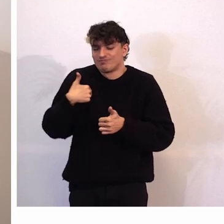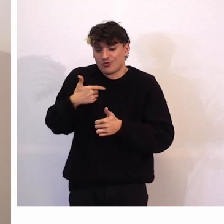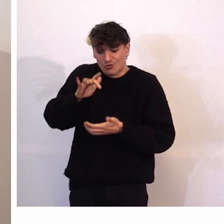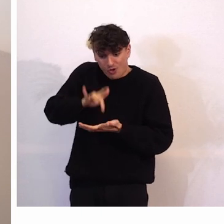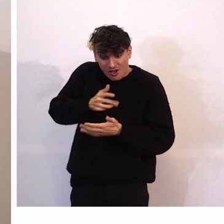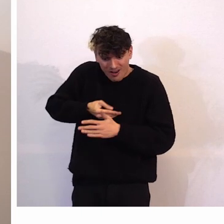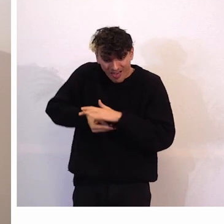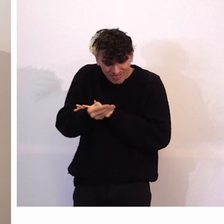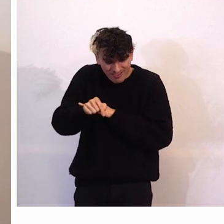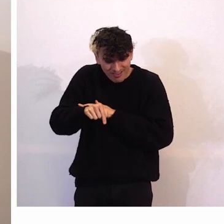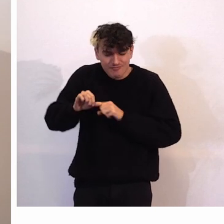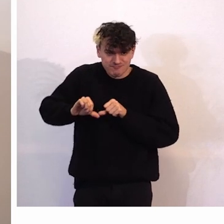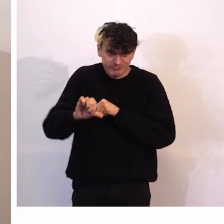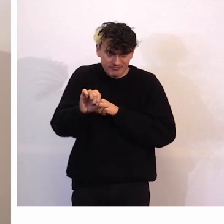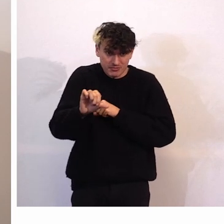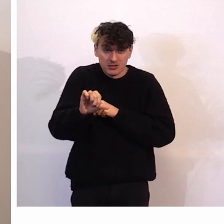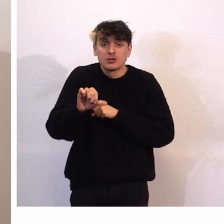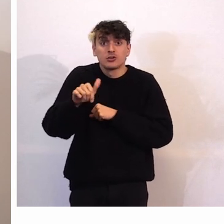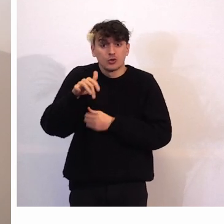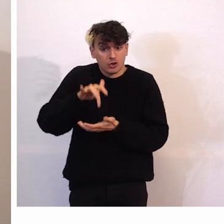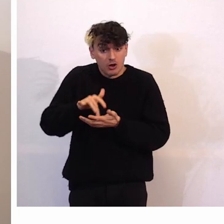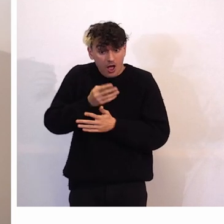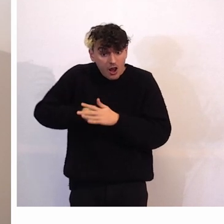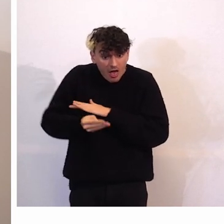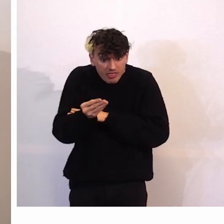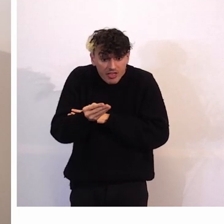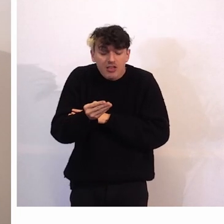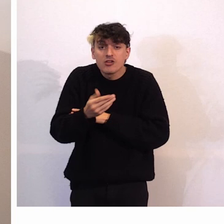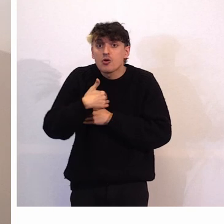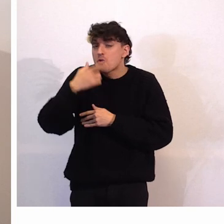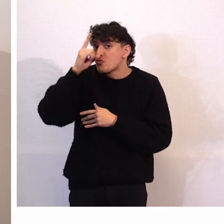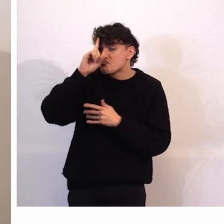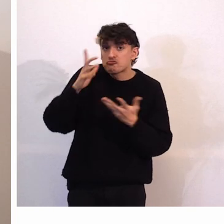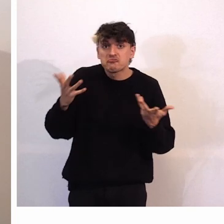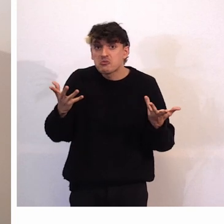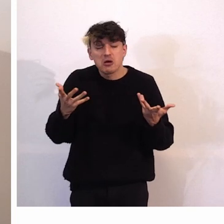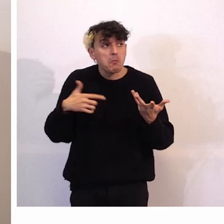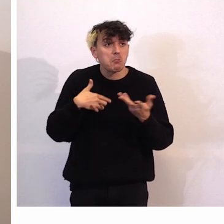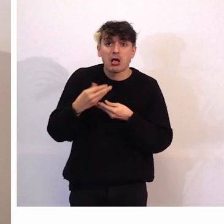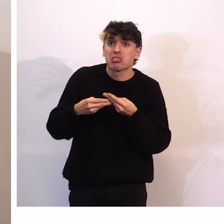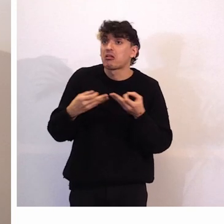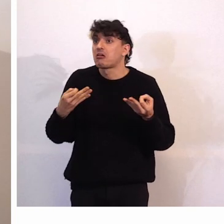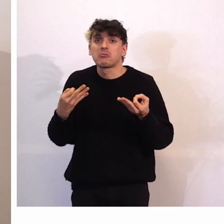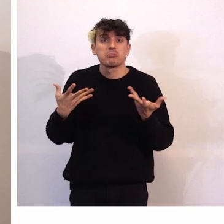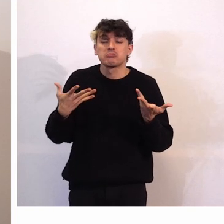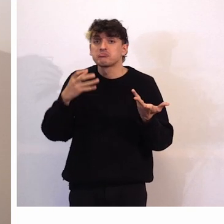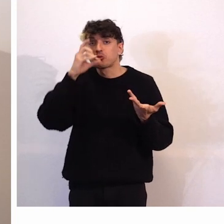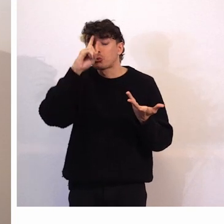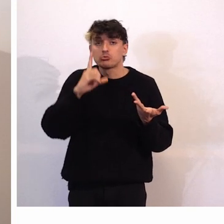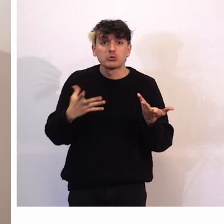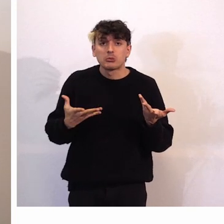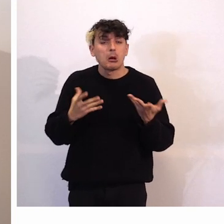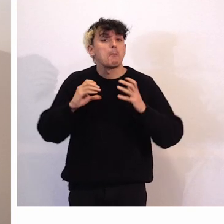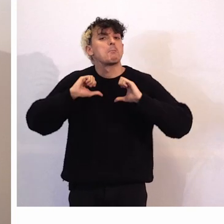Ya que desde que nací, sin saber muy bien lo que hacía, empecé